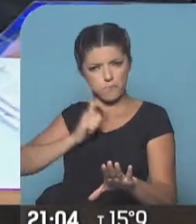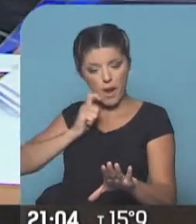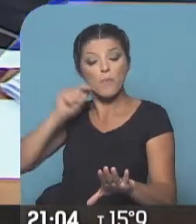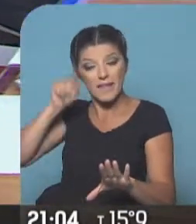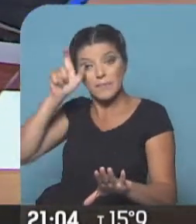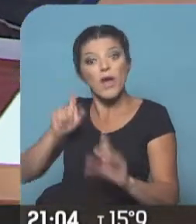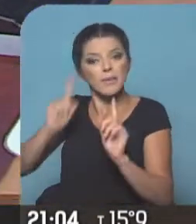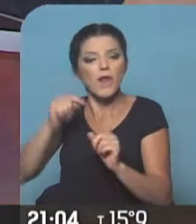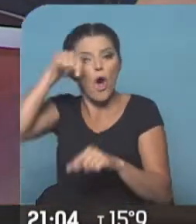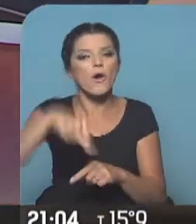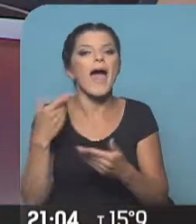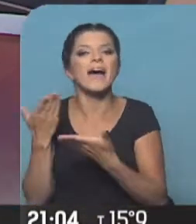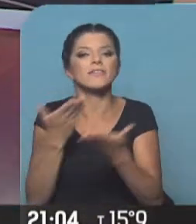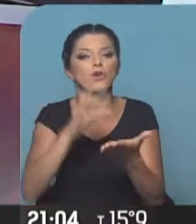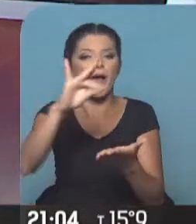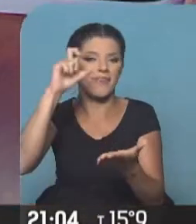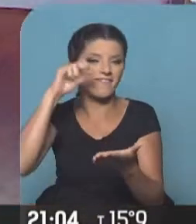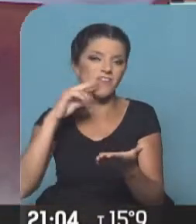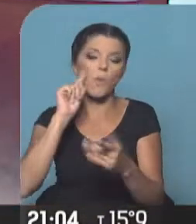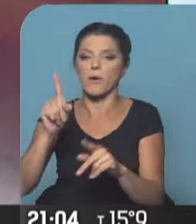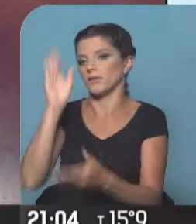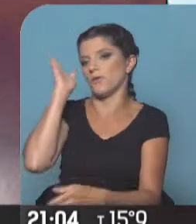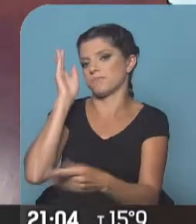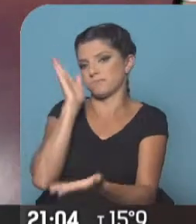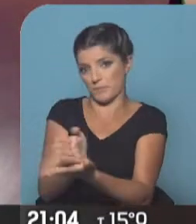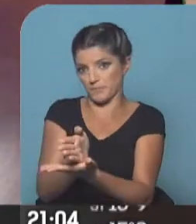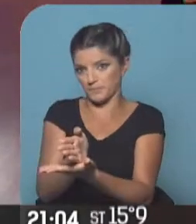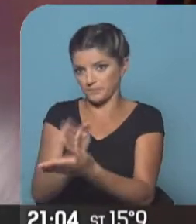eso ha quedado procesado. Y el detalle que decía Gabriela,